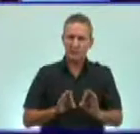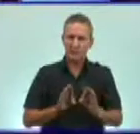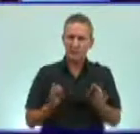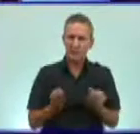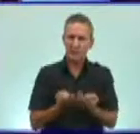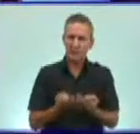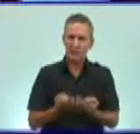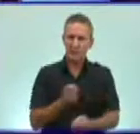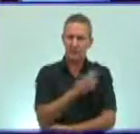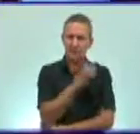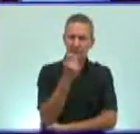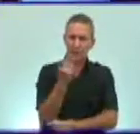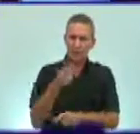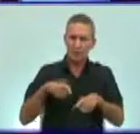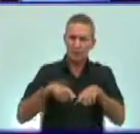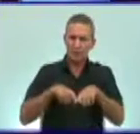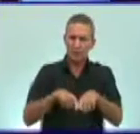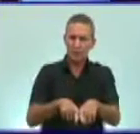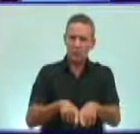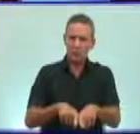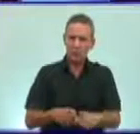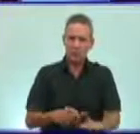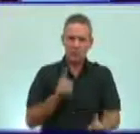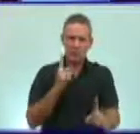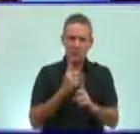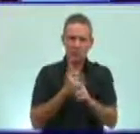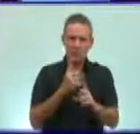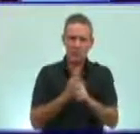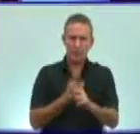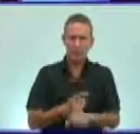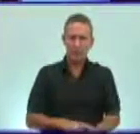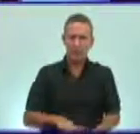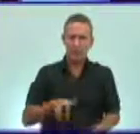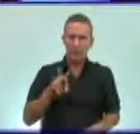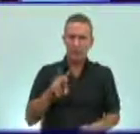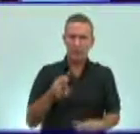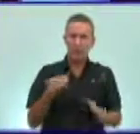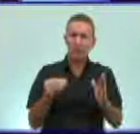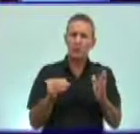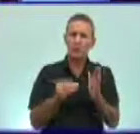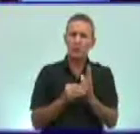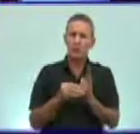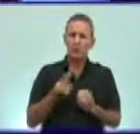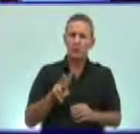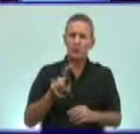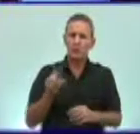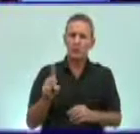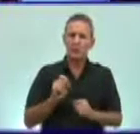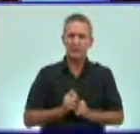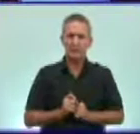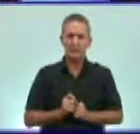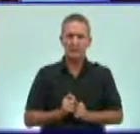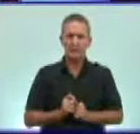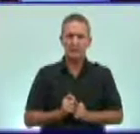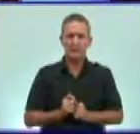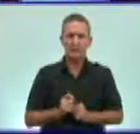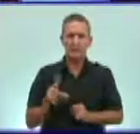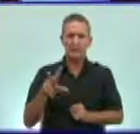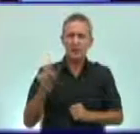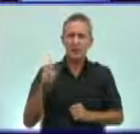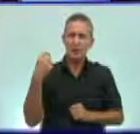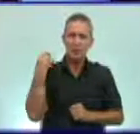Nos reencontramos acá en el 2021, en este nuevo año, lleno de esperanza y de